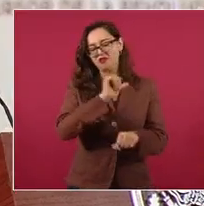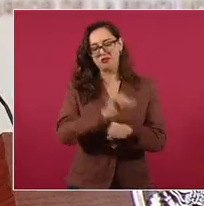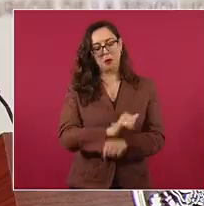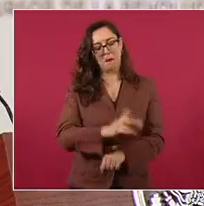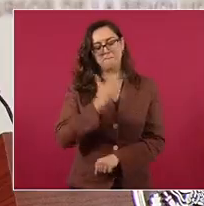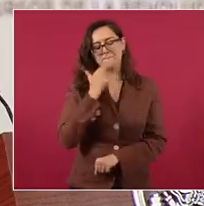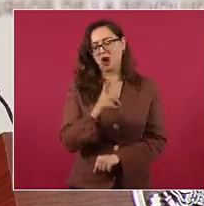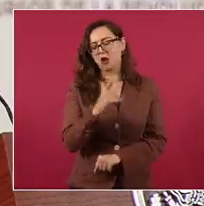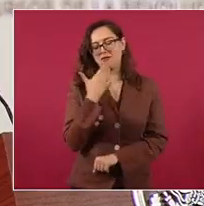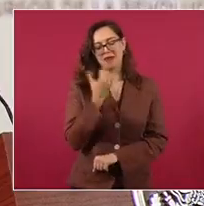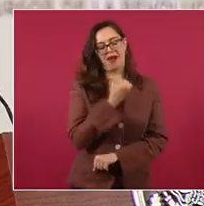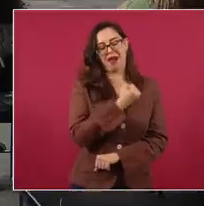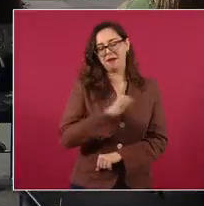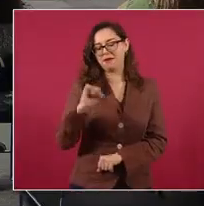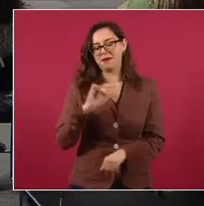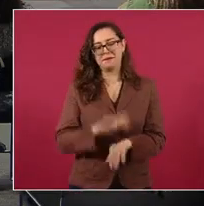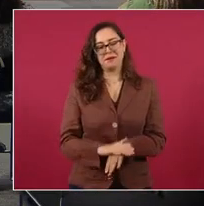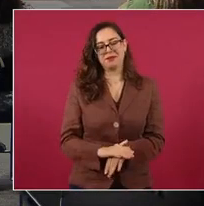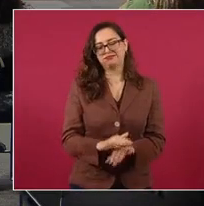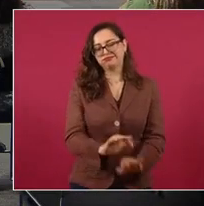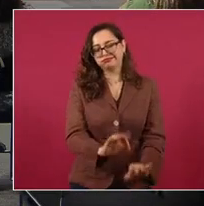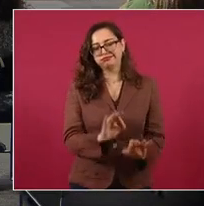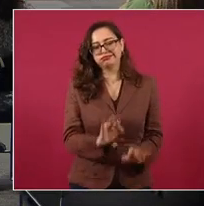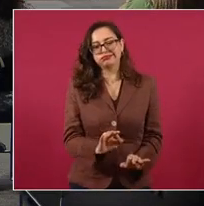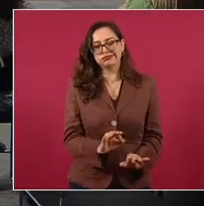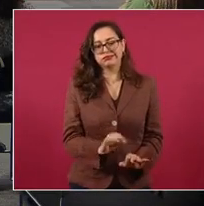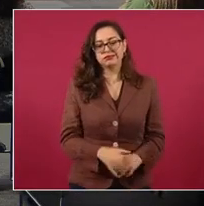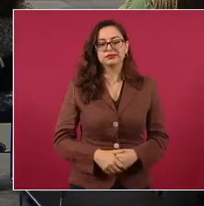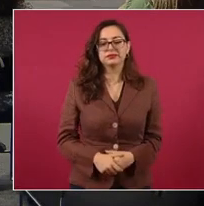actor mexicano.